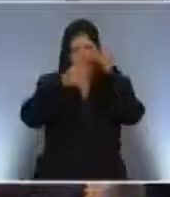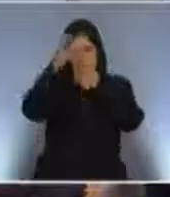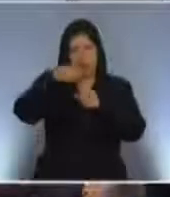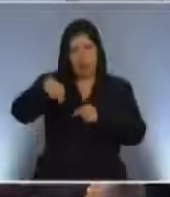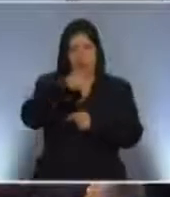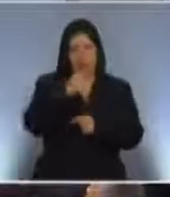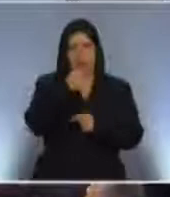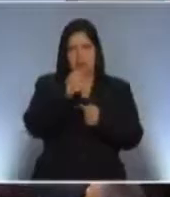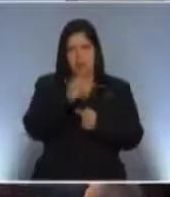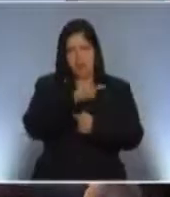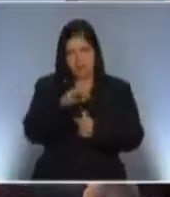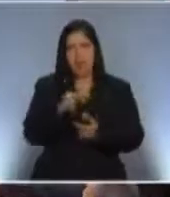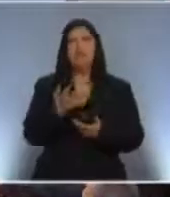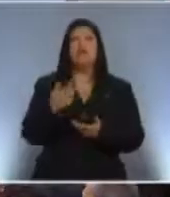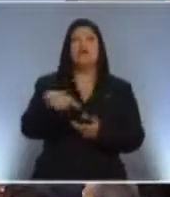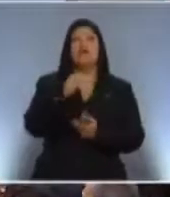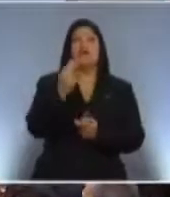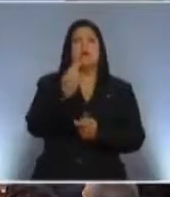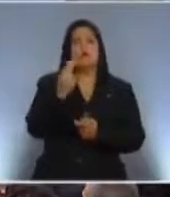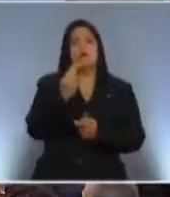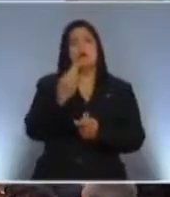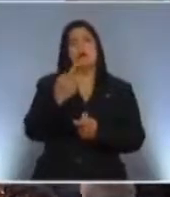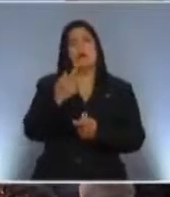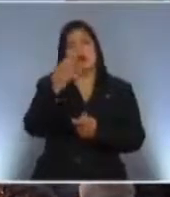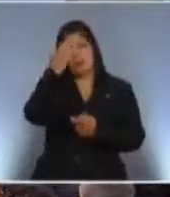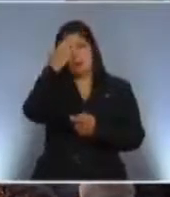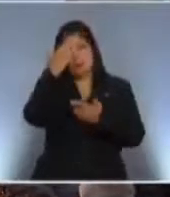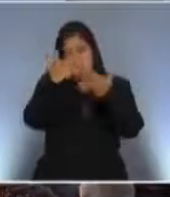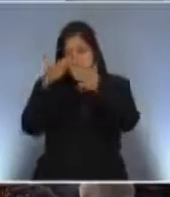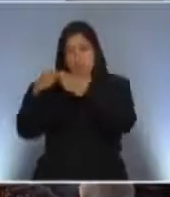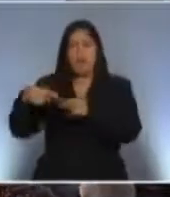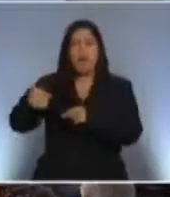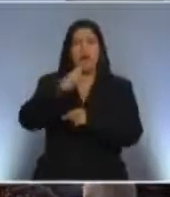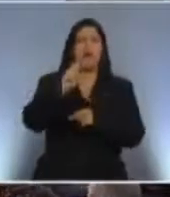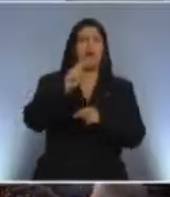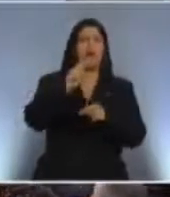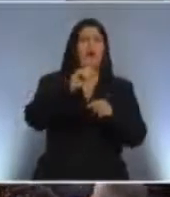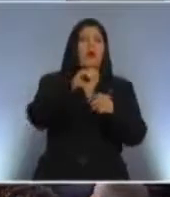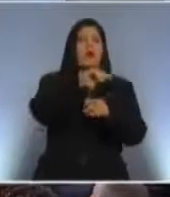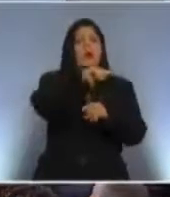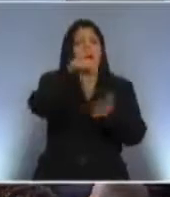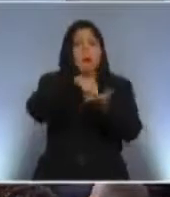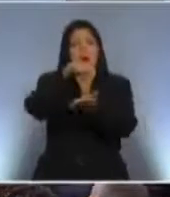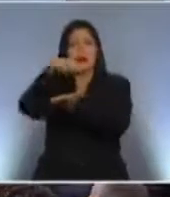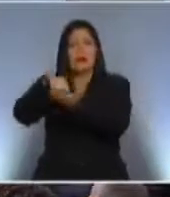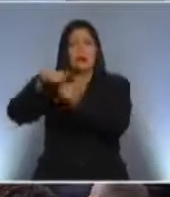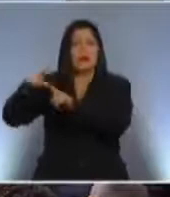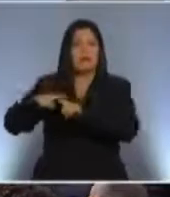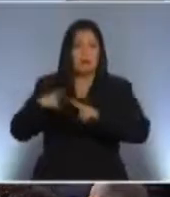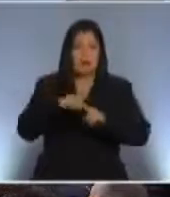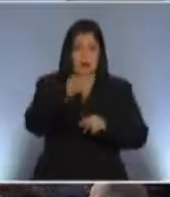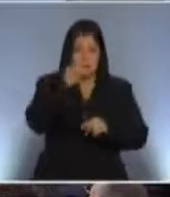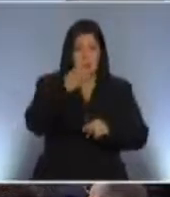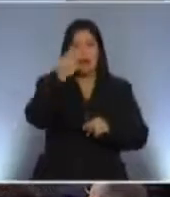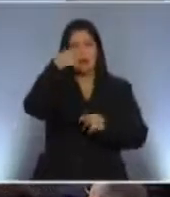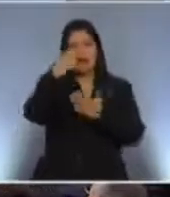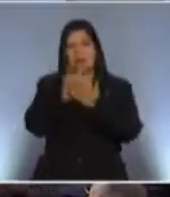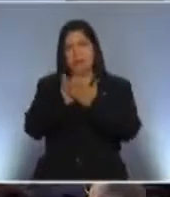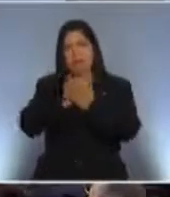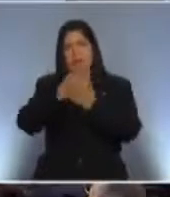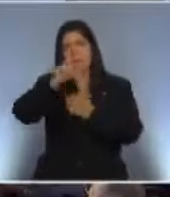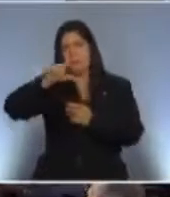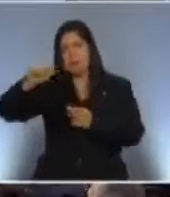Por primera vez conocemos con detalle las condiciones de nuestros planteles. Gracias al censo que